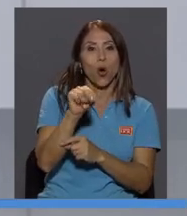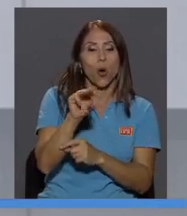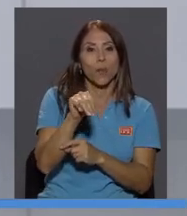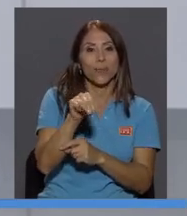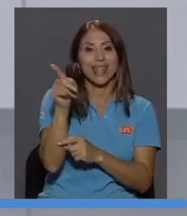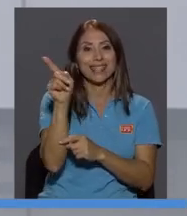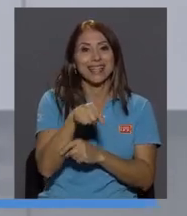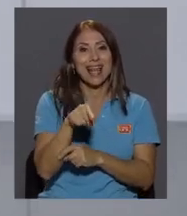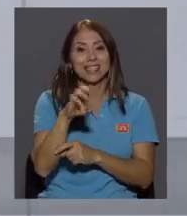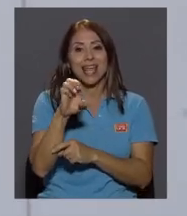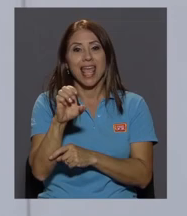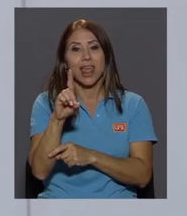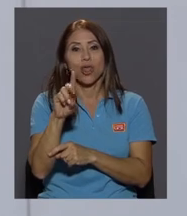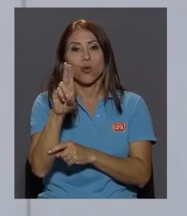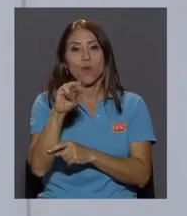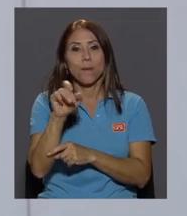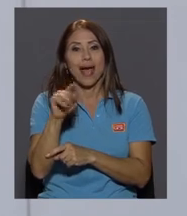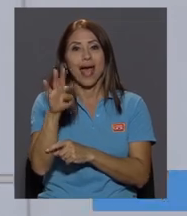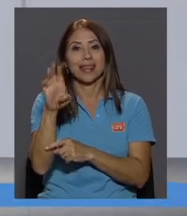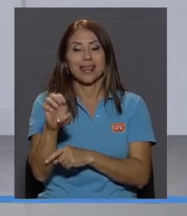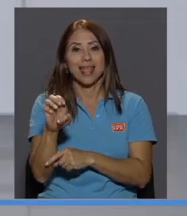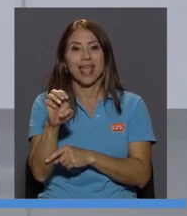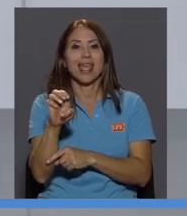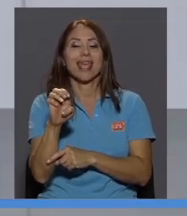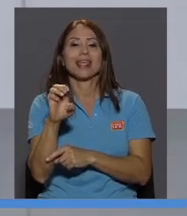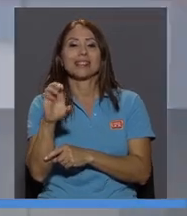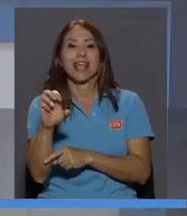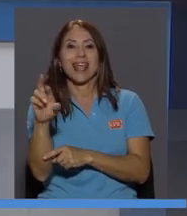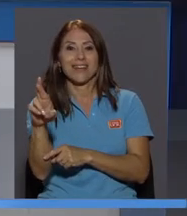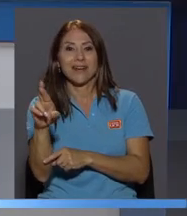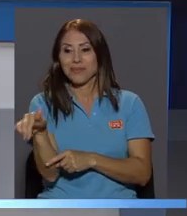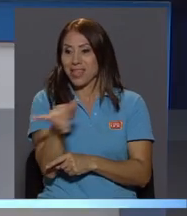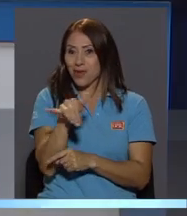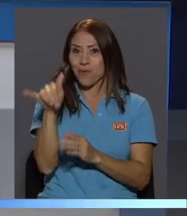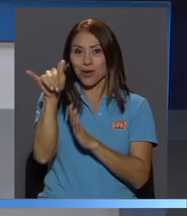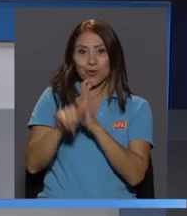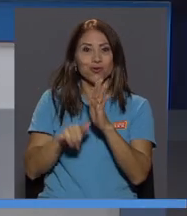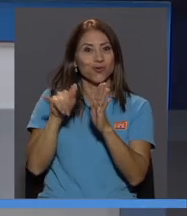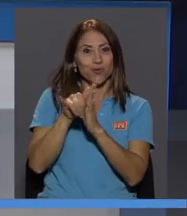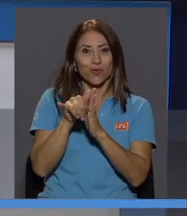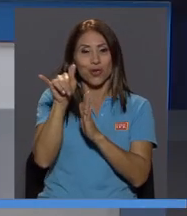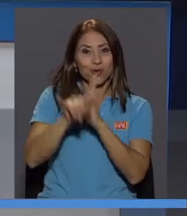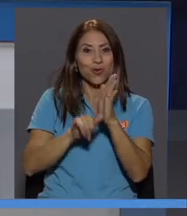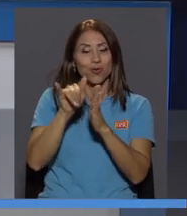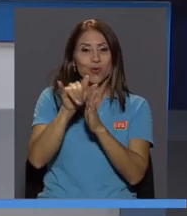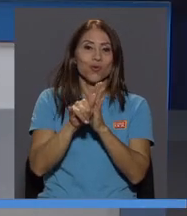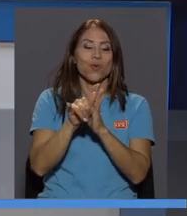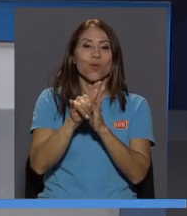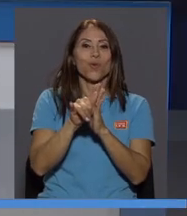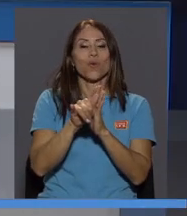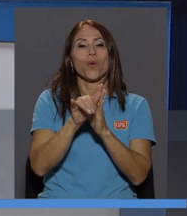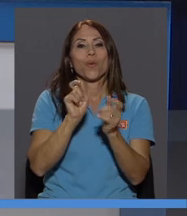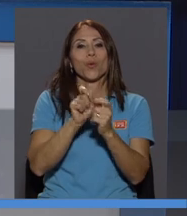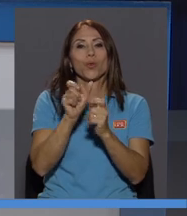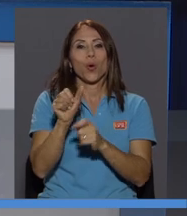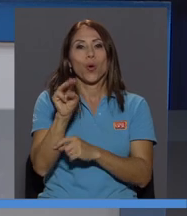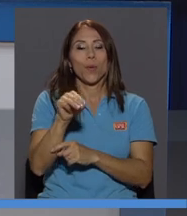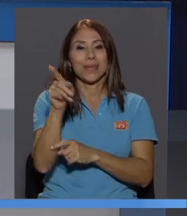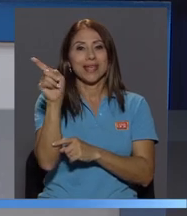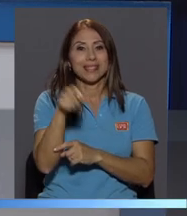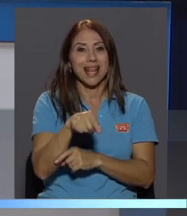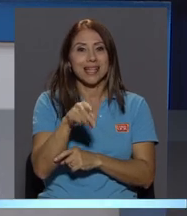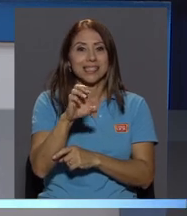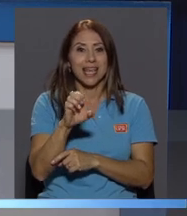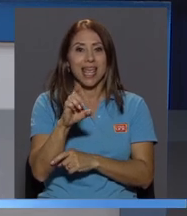cr igual con youtube también youtube.com es las edu amanecer y así lo encuentro en definitivamente eso sí este